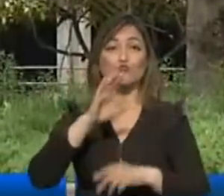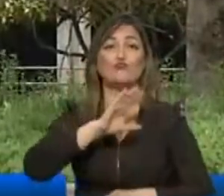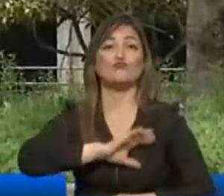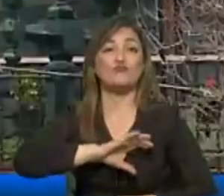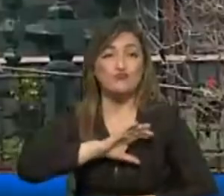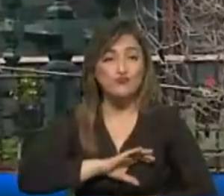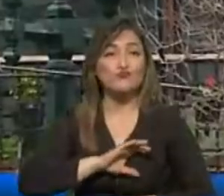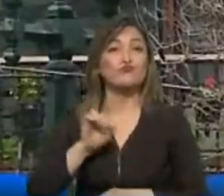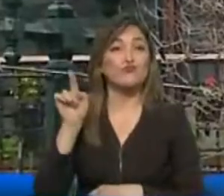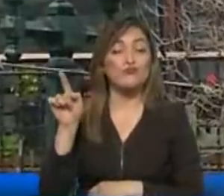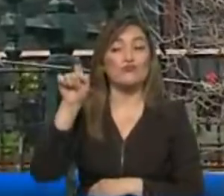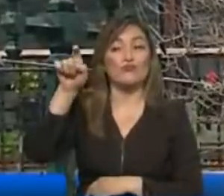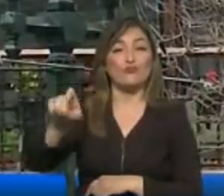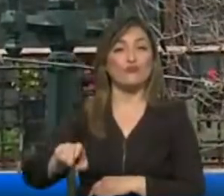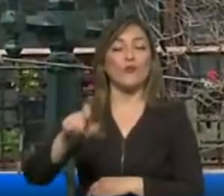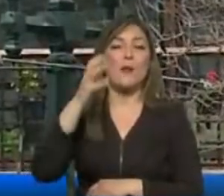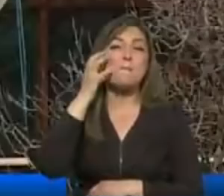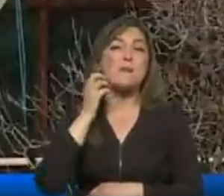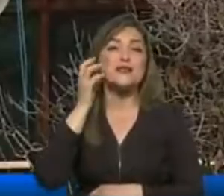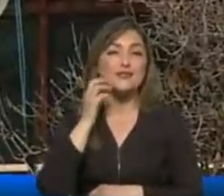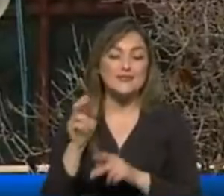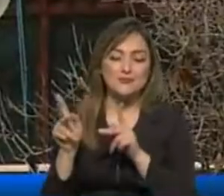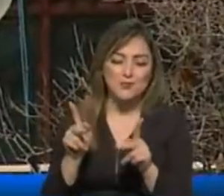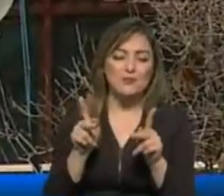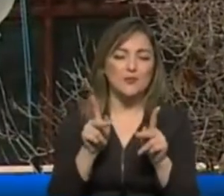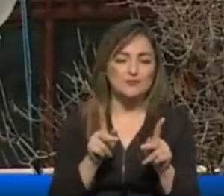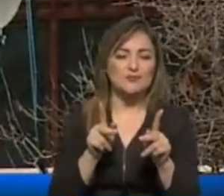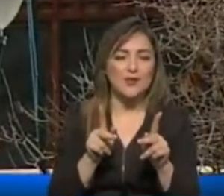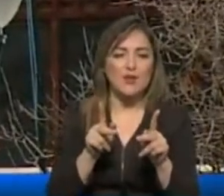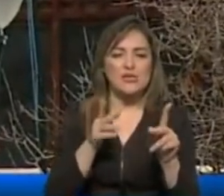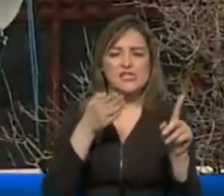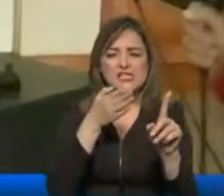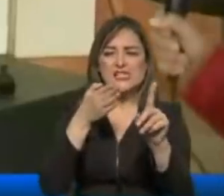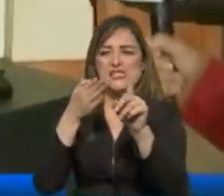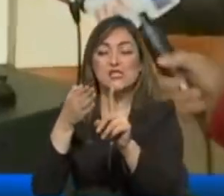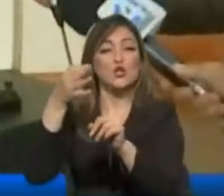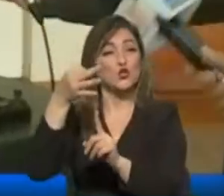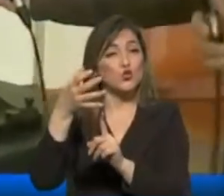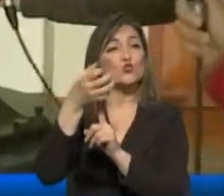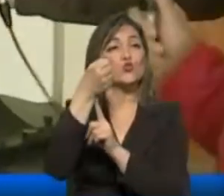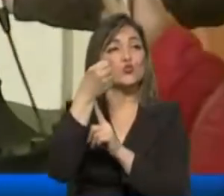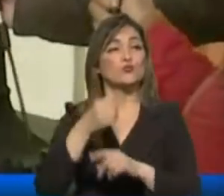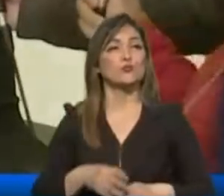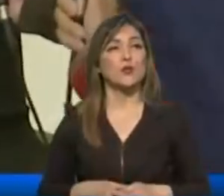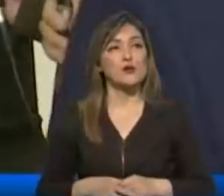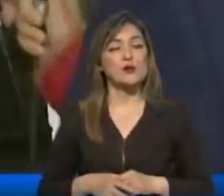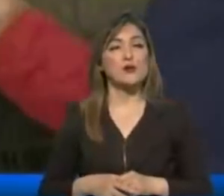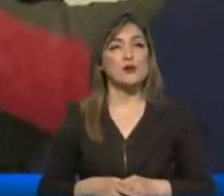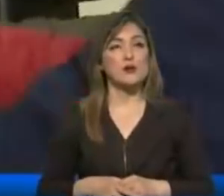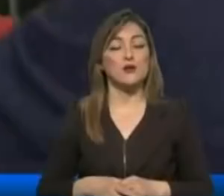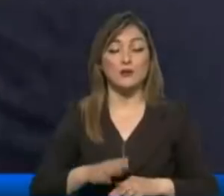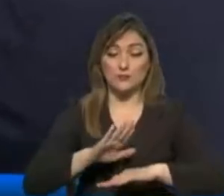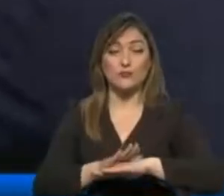municipio de la capital, requiere de experiencia y preparación para cumplir con los desafíos, que quizás estas son parte de